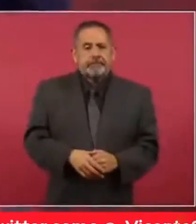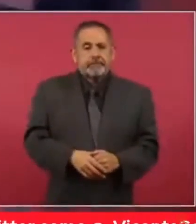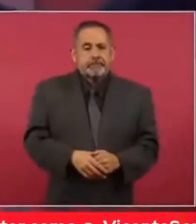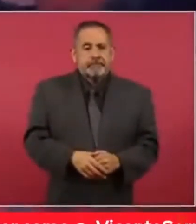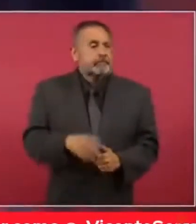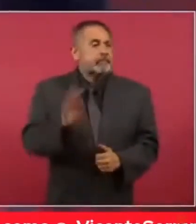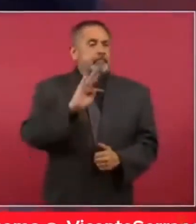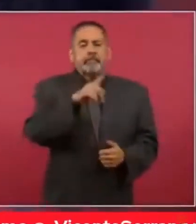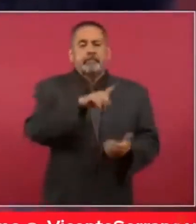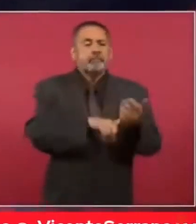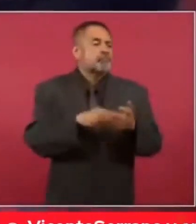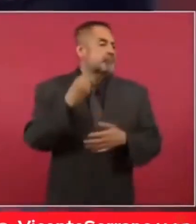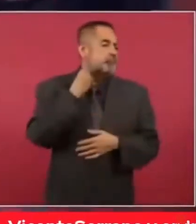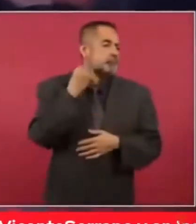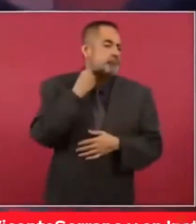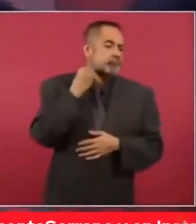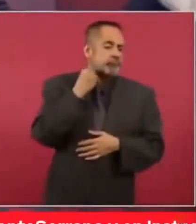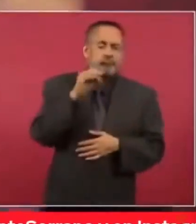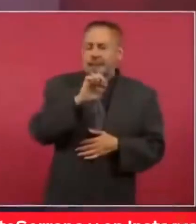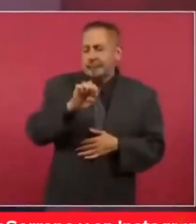un abogado que